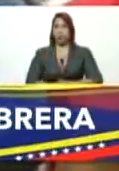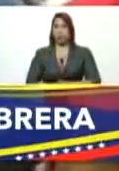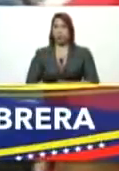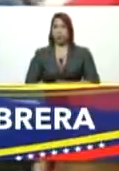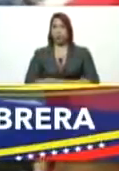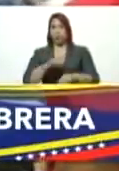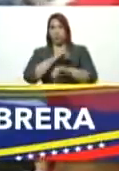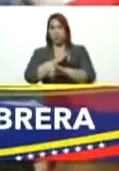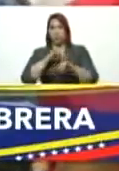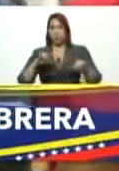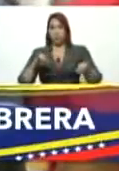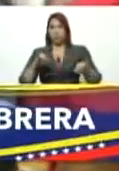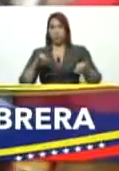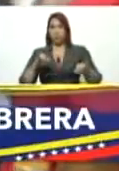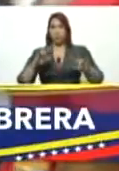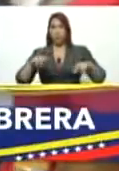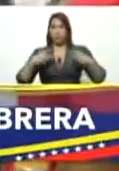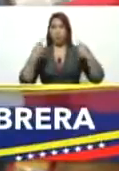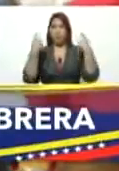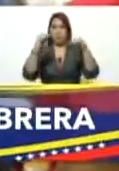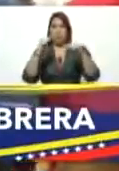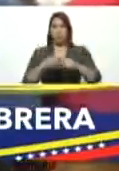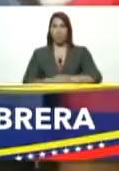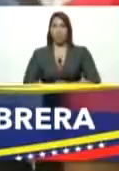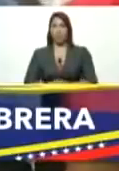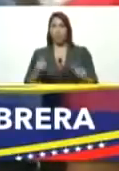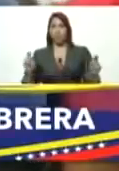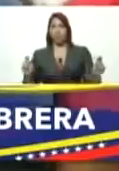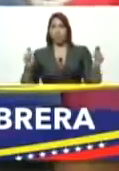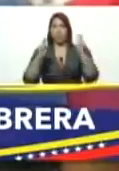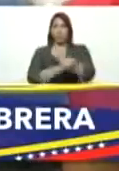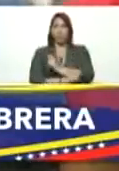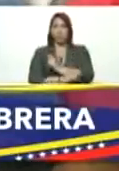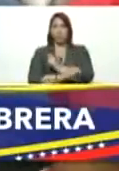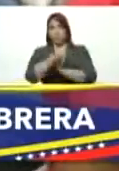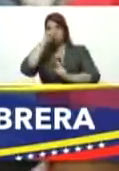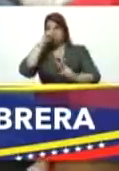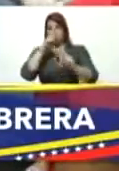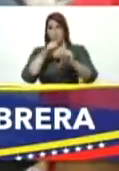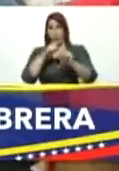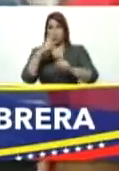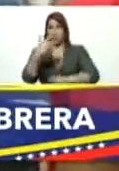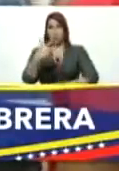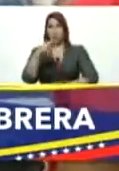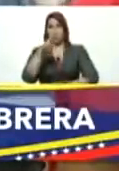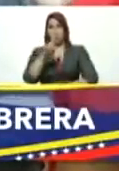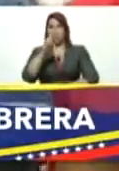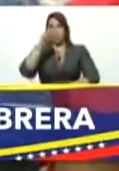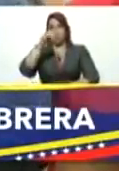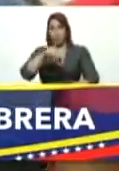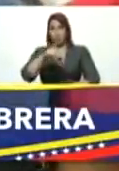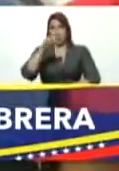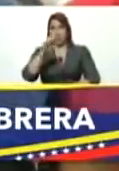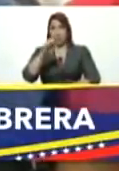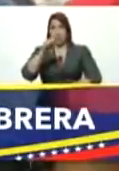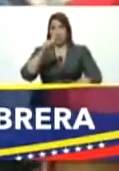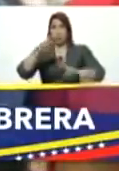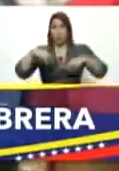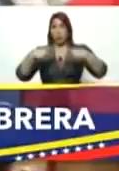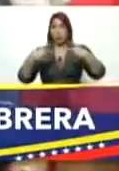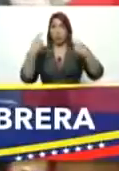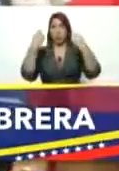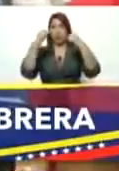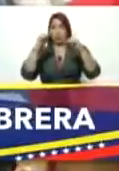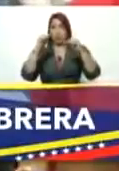finalmente en esta nueva etapa de transformación en el marco de las tres erres pontones en la nueva etapa